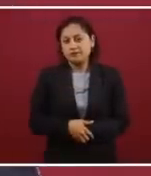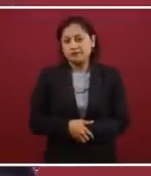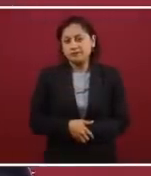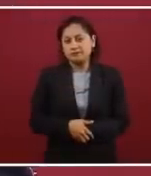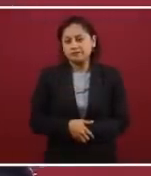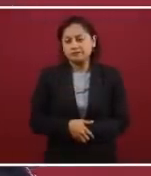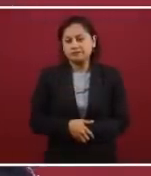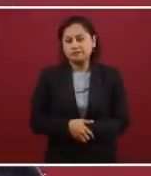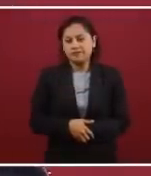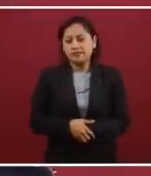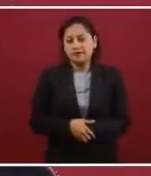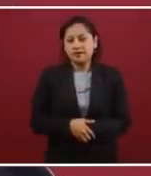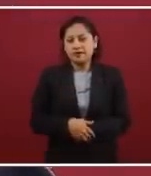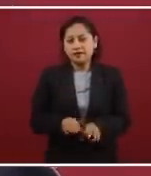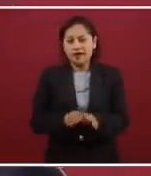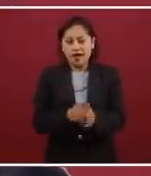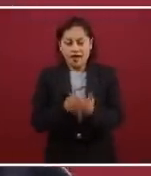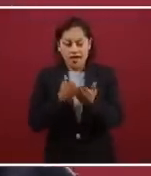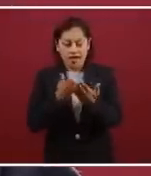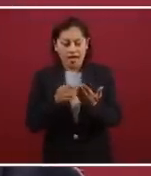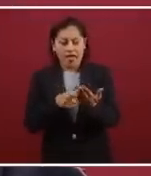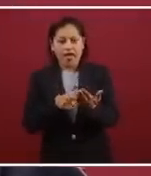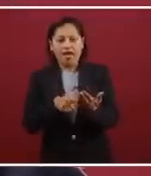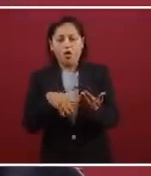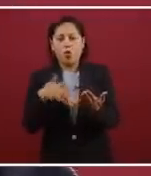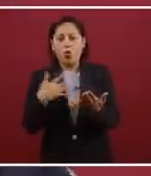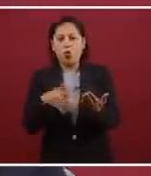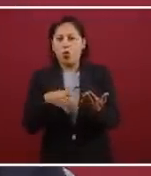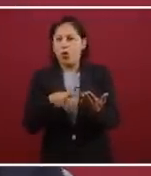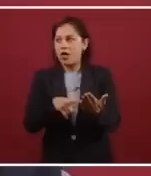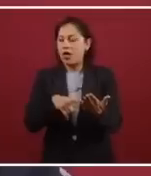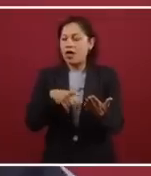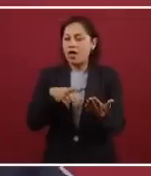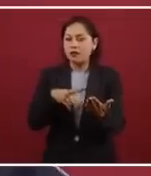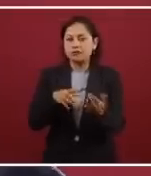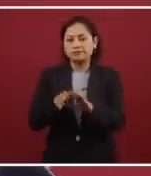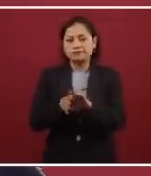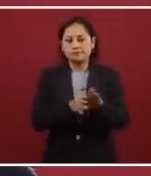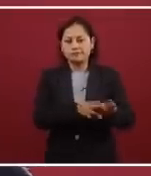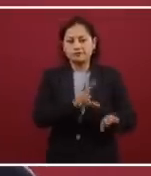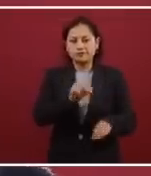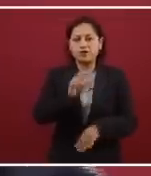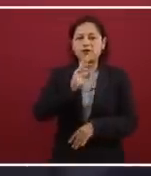apantallar por esa prensa. Es mejor el Reforma.